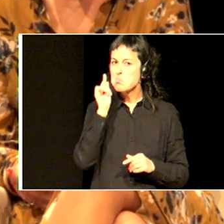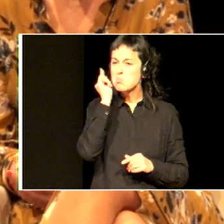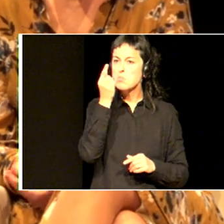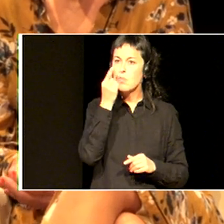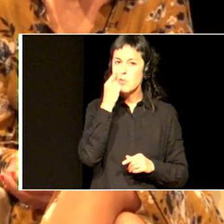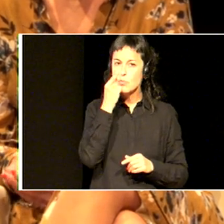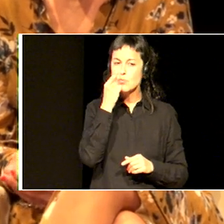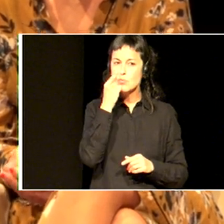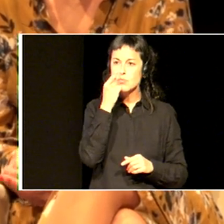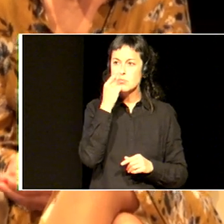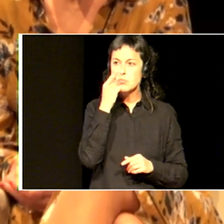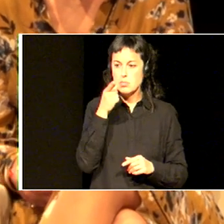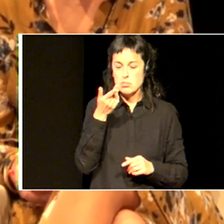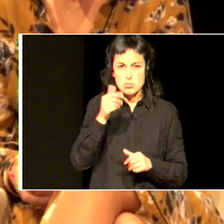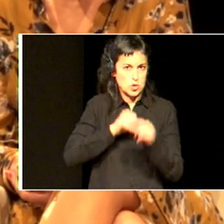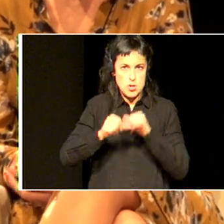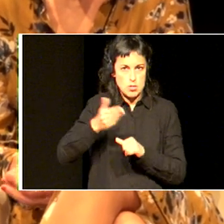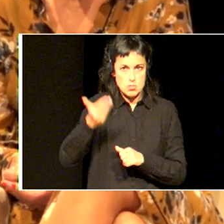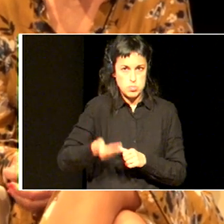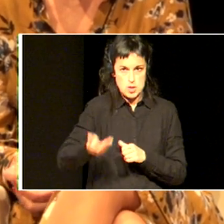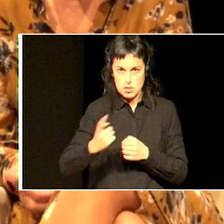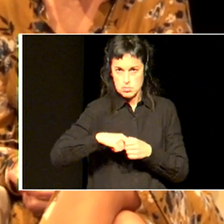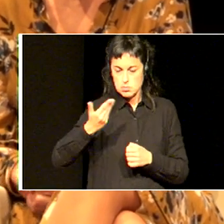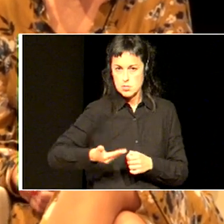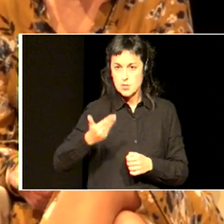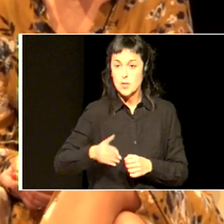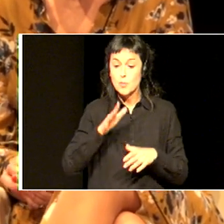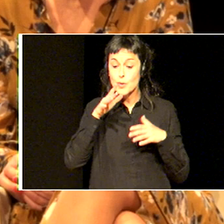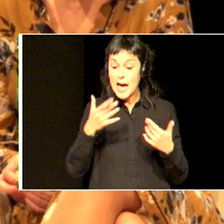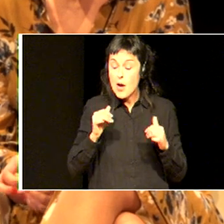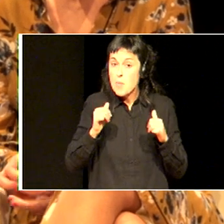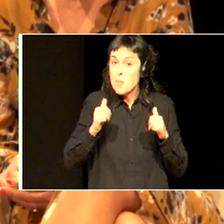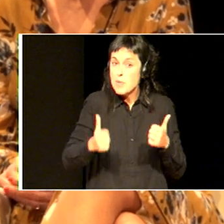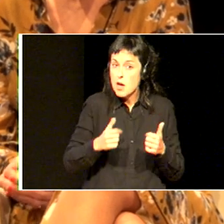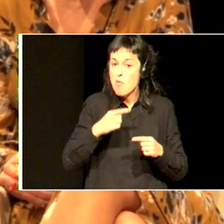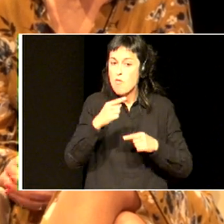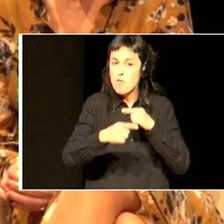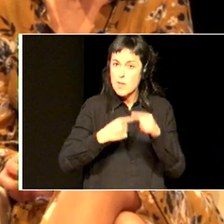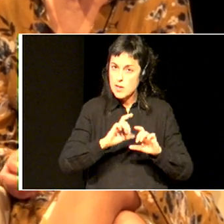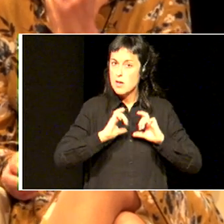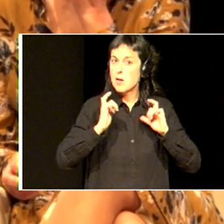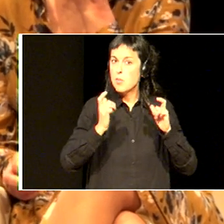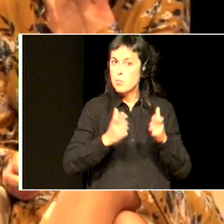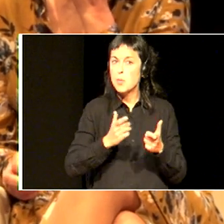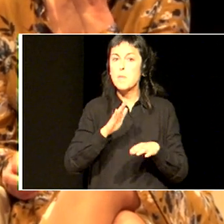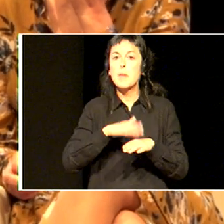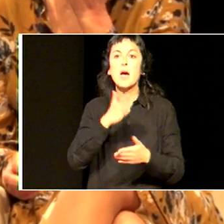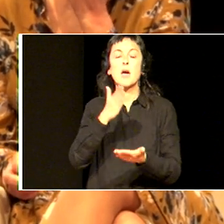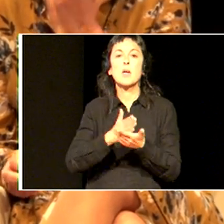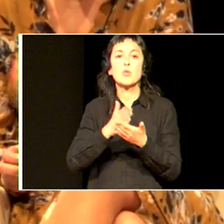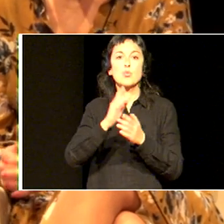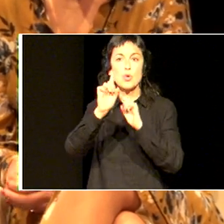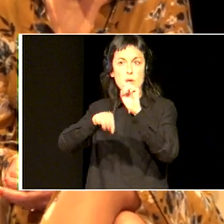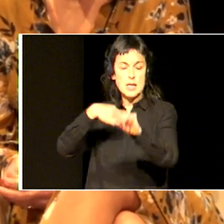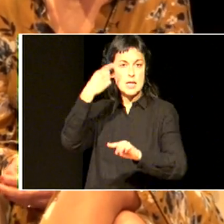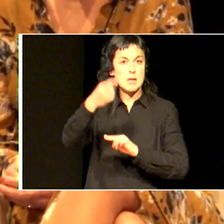beharrezkoa dela, zeren eta adibidez orain hasi gara, familiekin ja bilerak egiten urrengoko ikasturterako